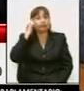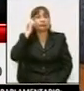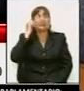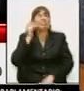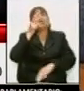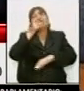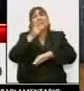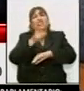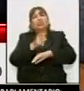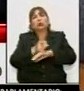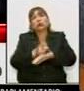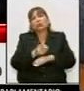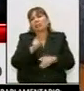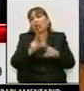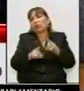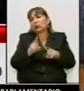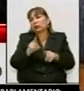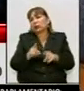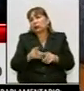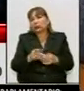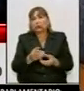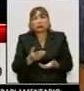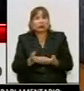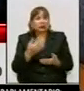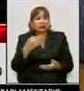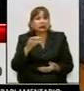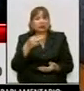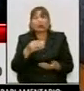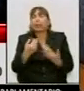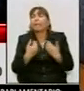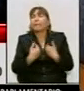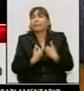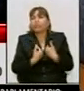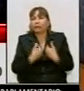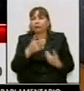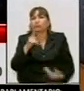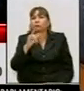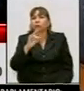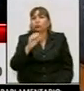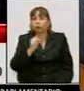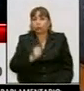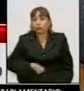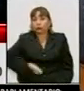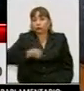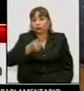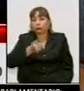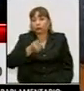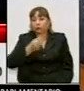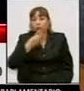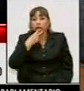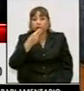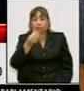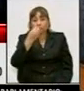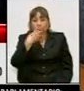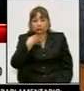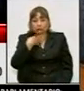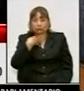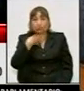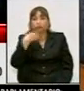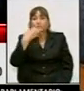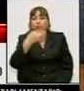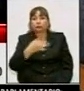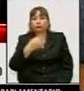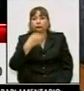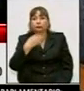Denuncias, como uno delegaba funciones, siempre la gerencia general de Luis Alvarado, que fue mi gerente general, era el que tomaba,